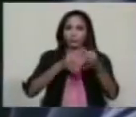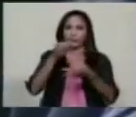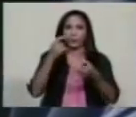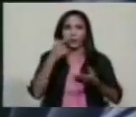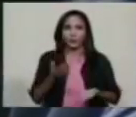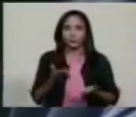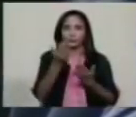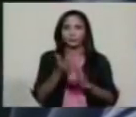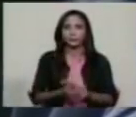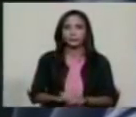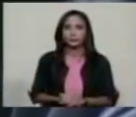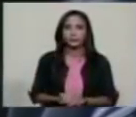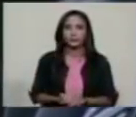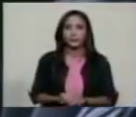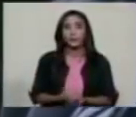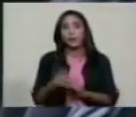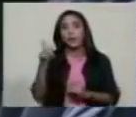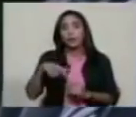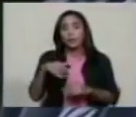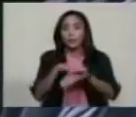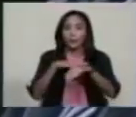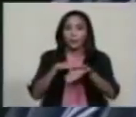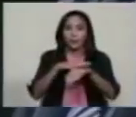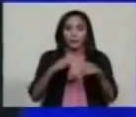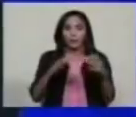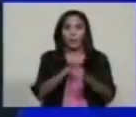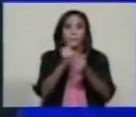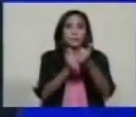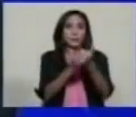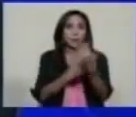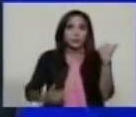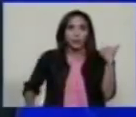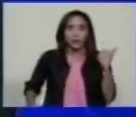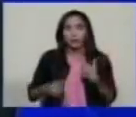vicepresidente, Tarel El Aissami.